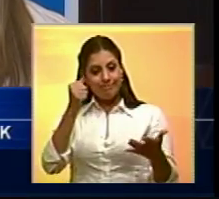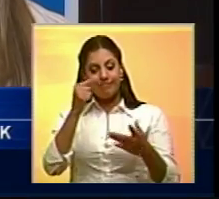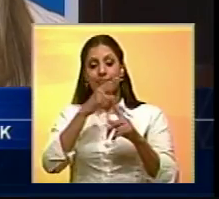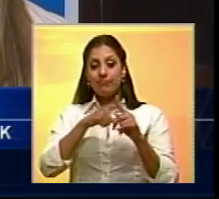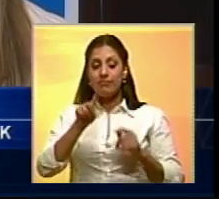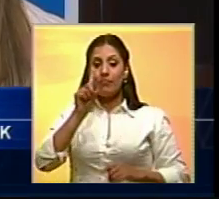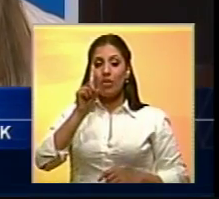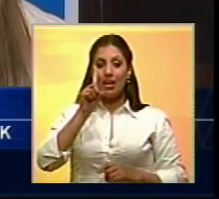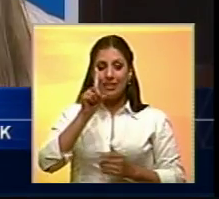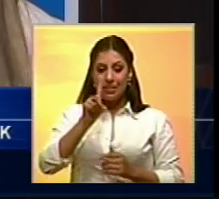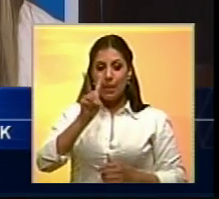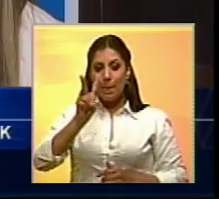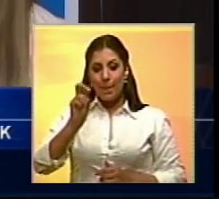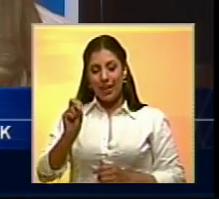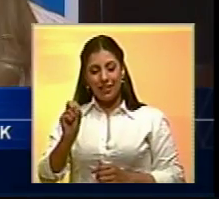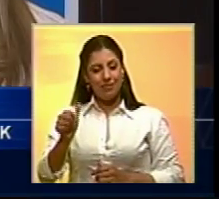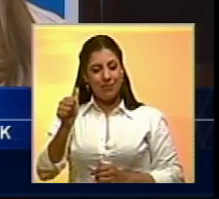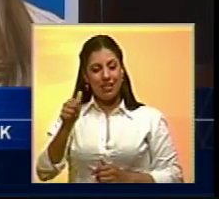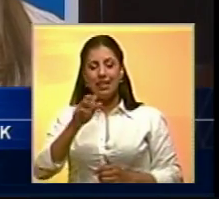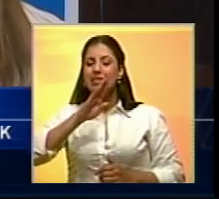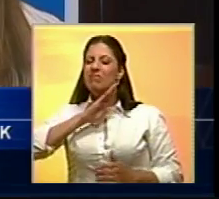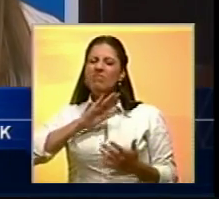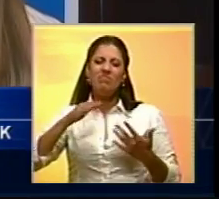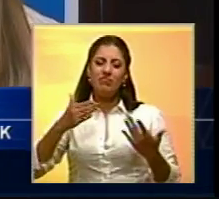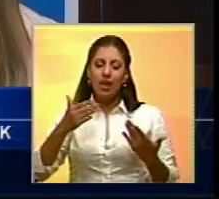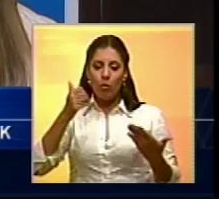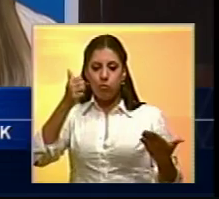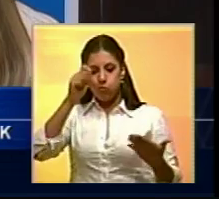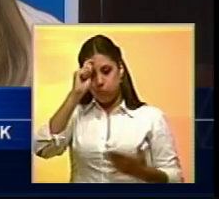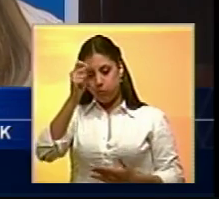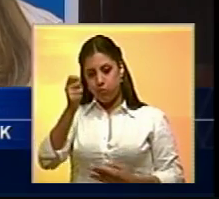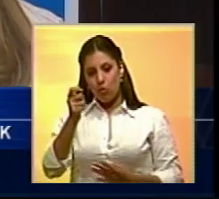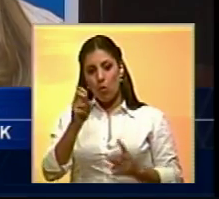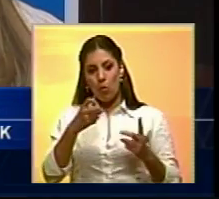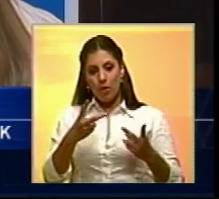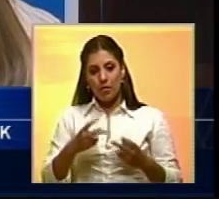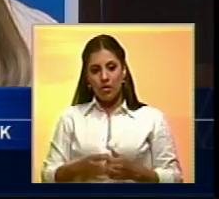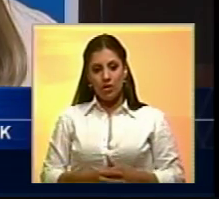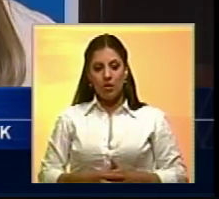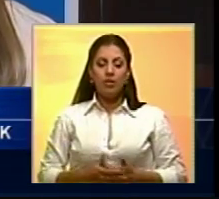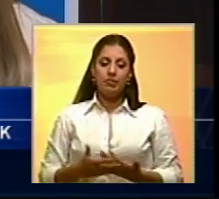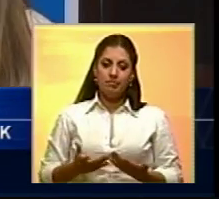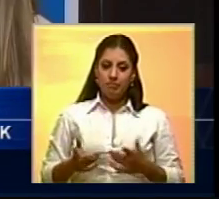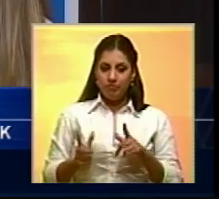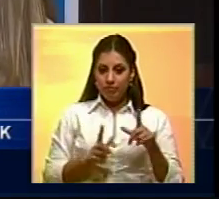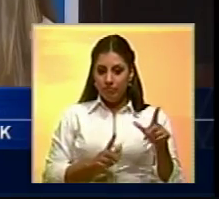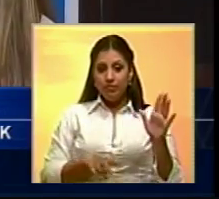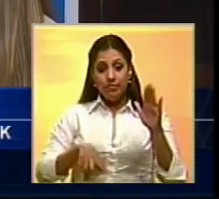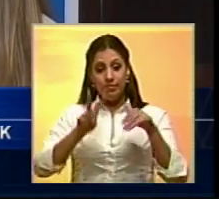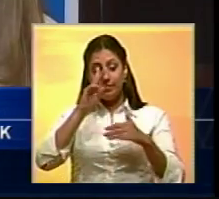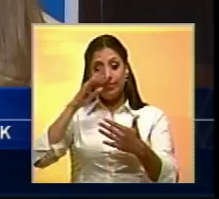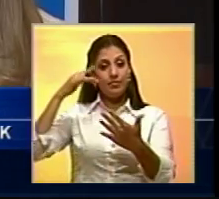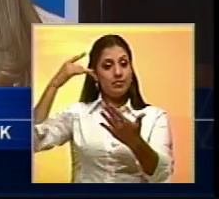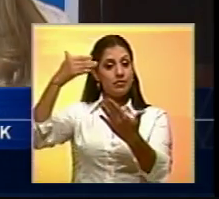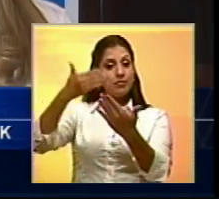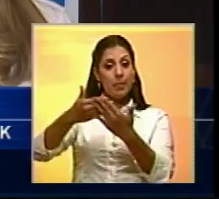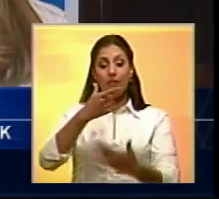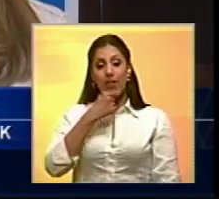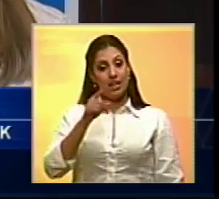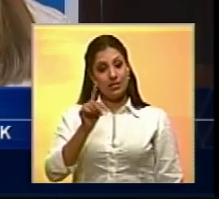más de 120 de ellos han sido galardonados con este premio. Ya son 12 años, que se dice